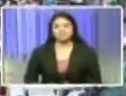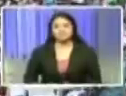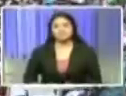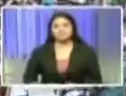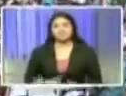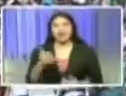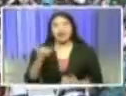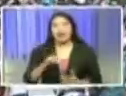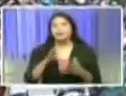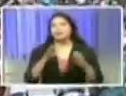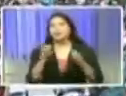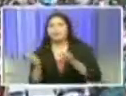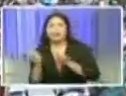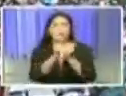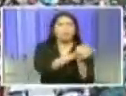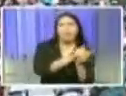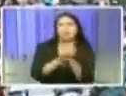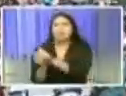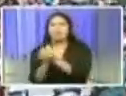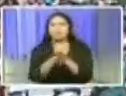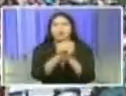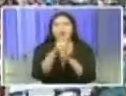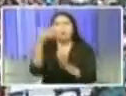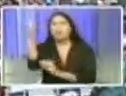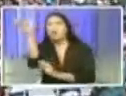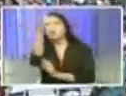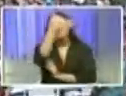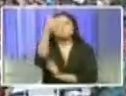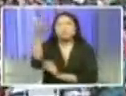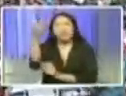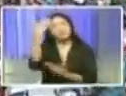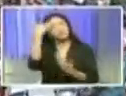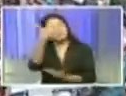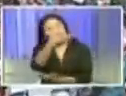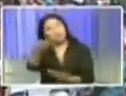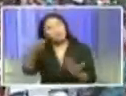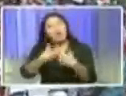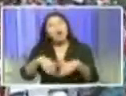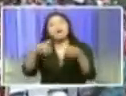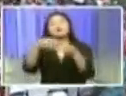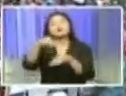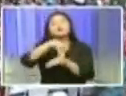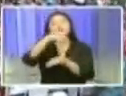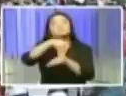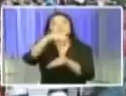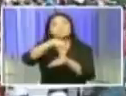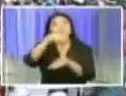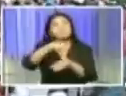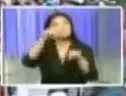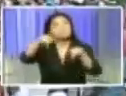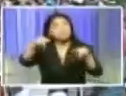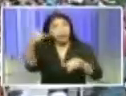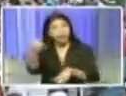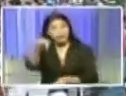Tienen un rato empujándose entre las banderas. Saludo a la comunidad sexodiversa